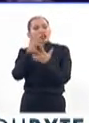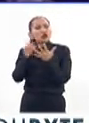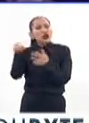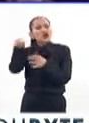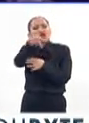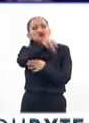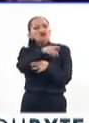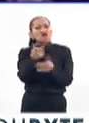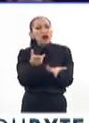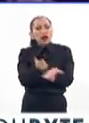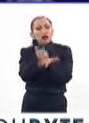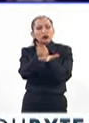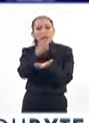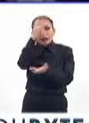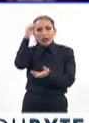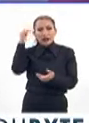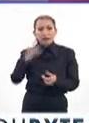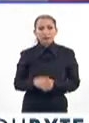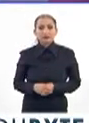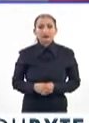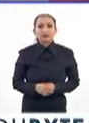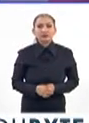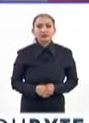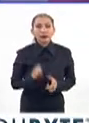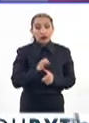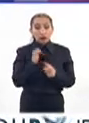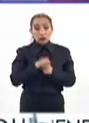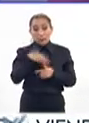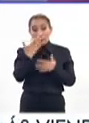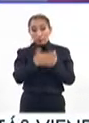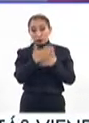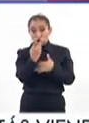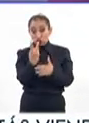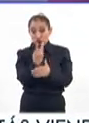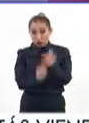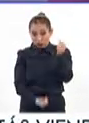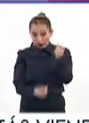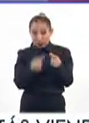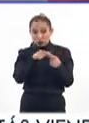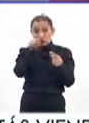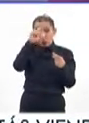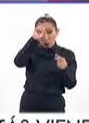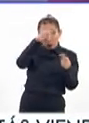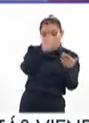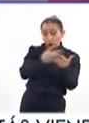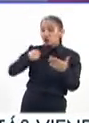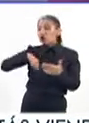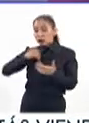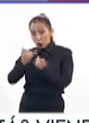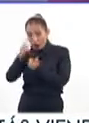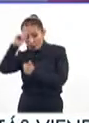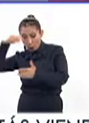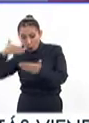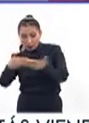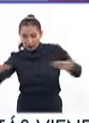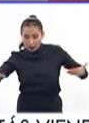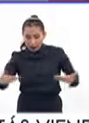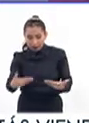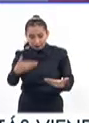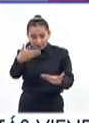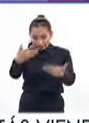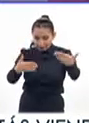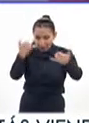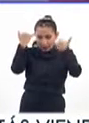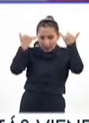de los mediadores locales de Nayarit. Entonces va a haber una doble juego, ustedes proponen y nosotros proponemos